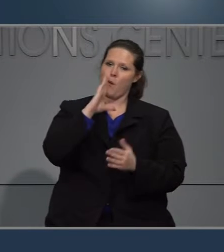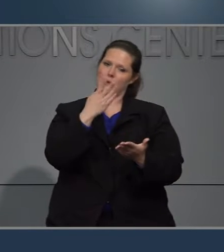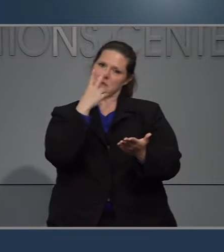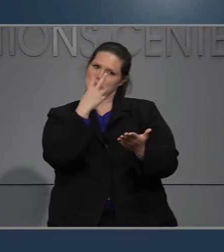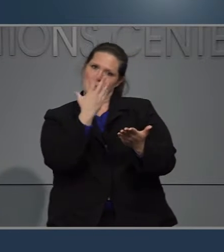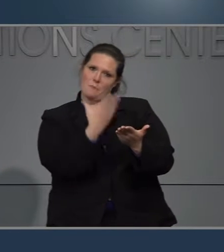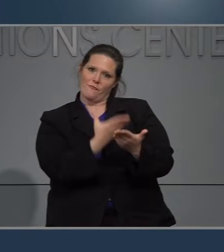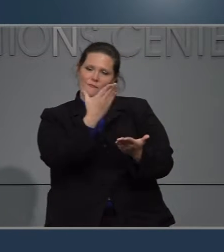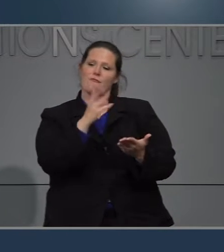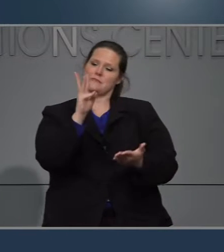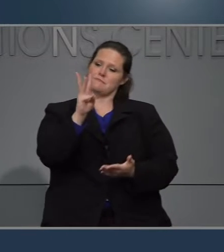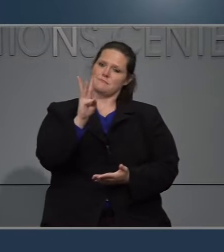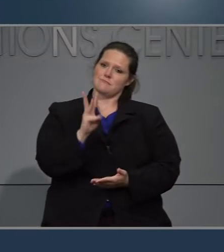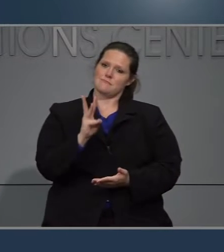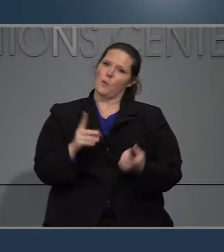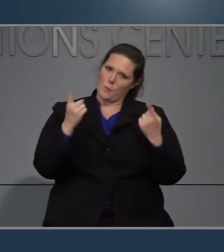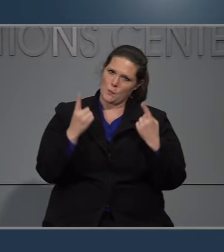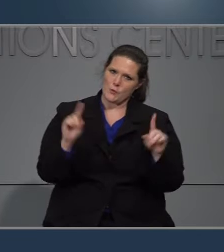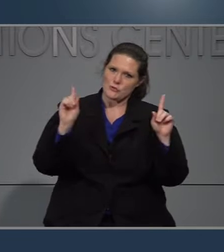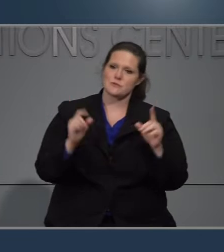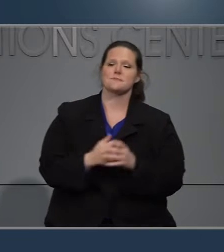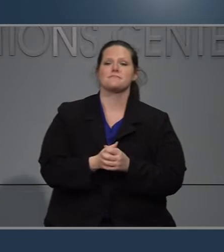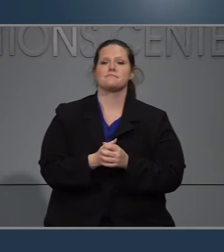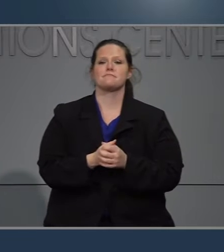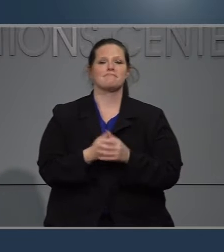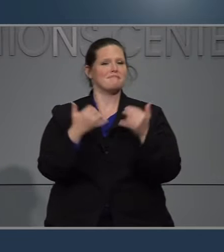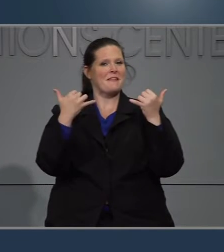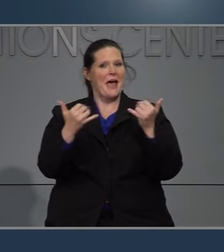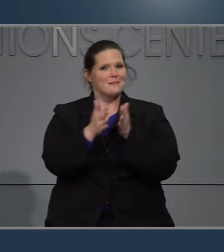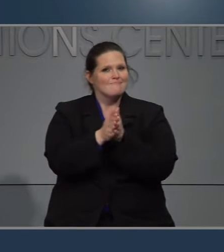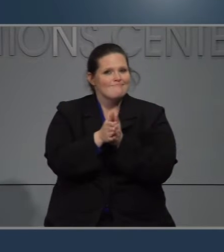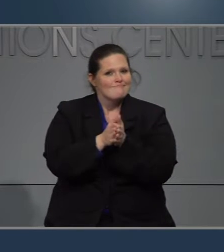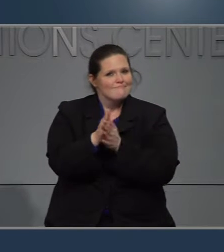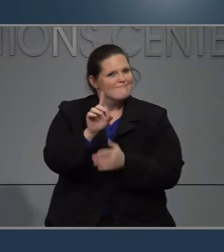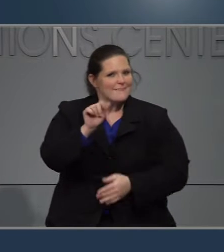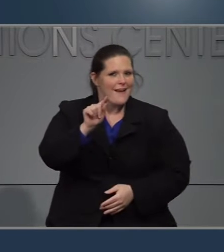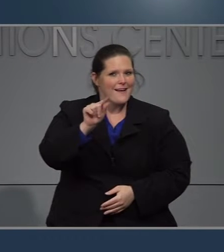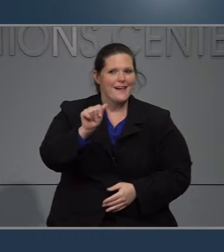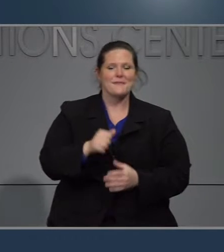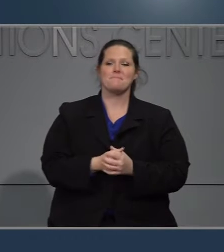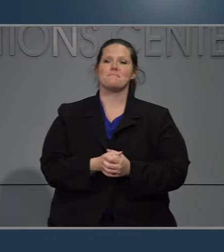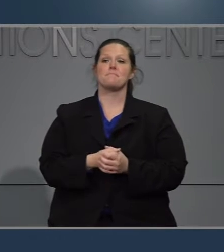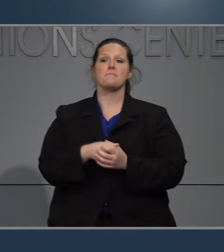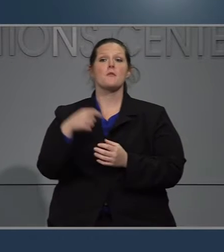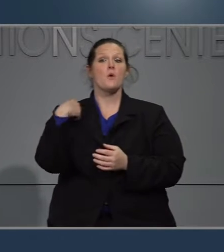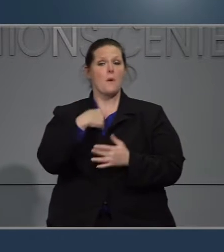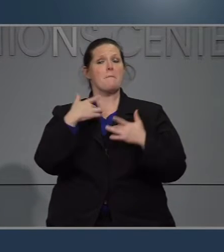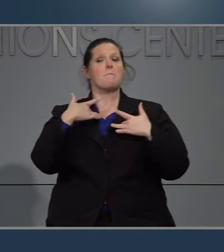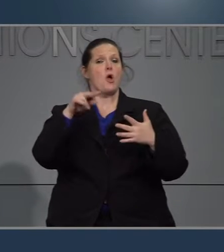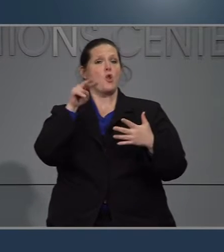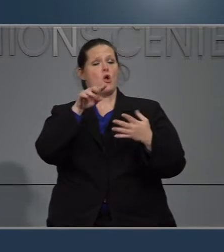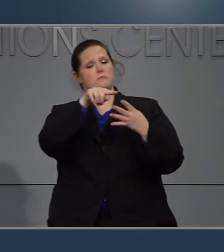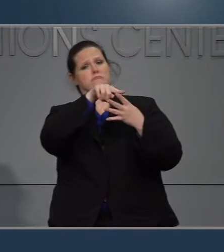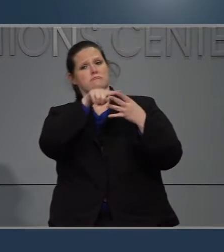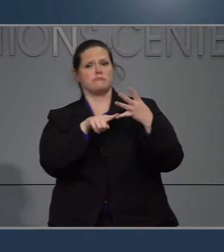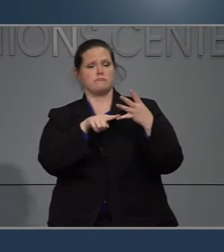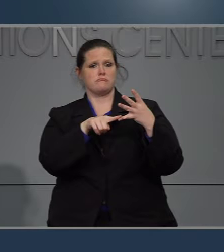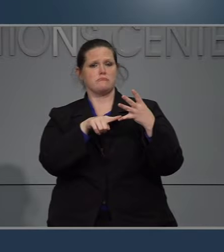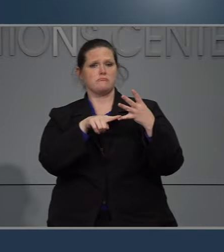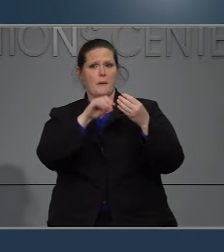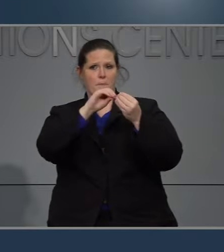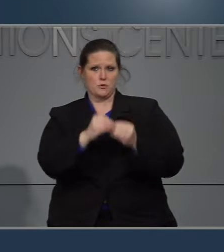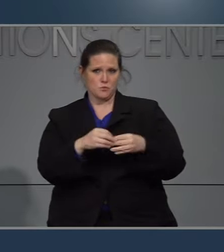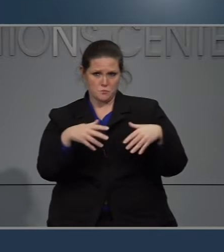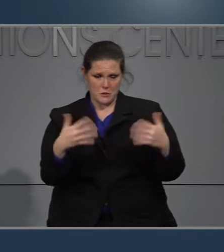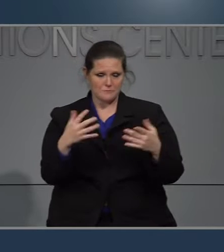cerca los datos. Como recordatorio, utilizamos una combinación de métricas que analizamos durante un periodo de 14 días. Miramos casos con